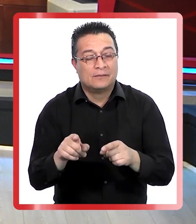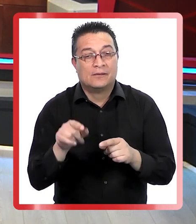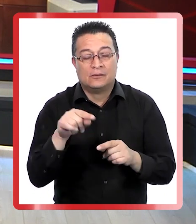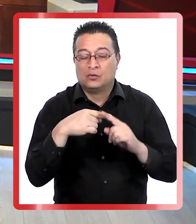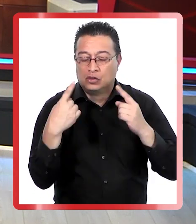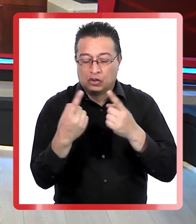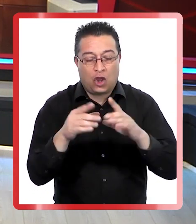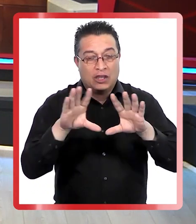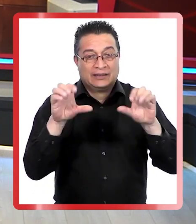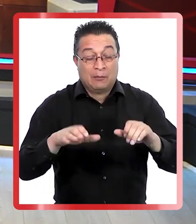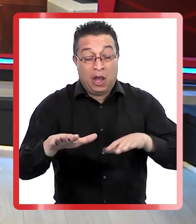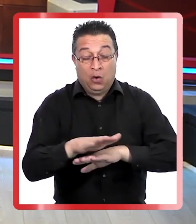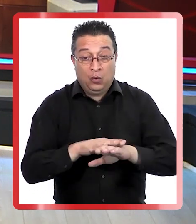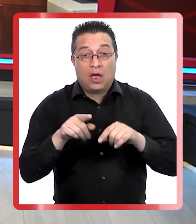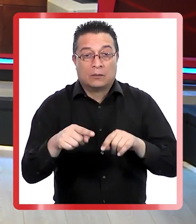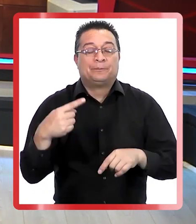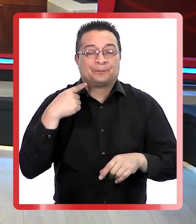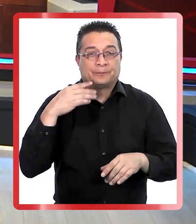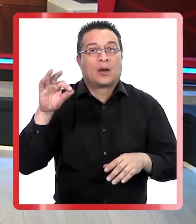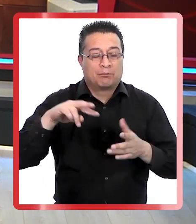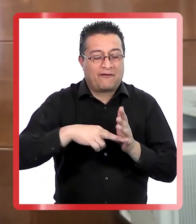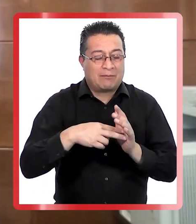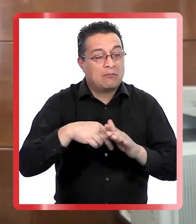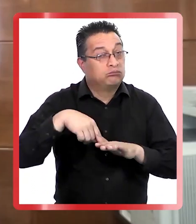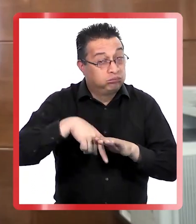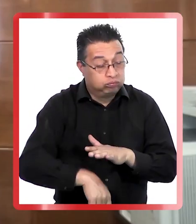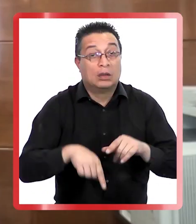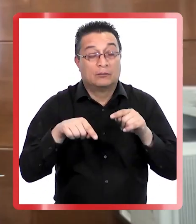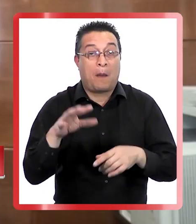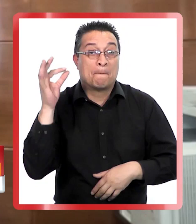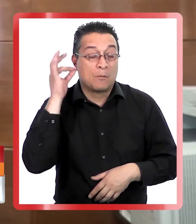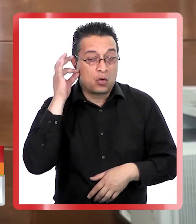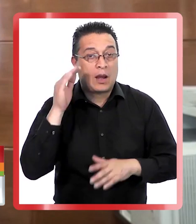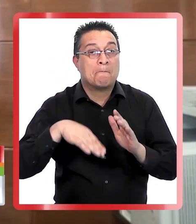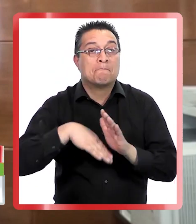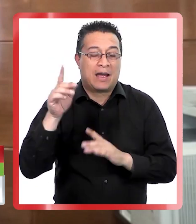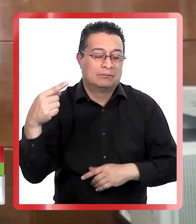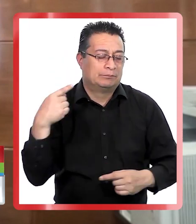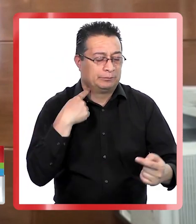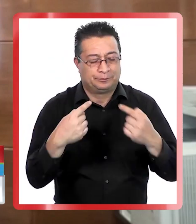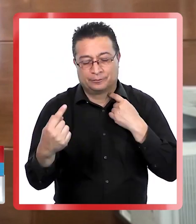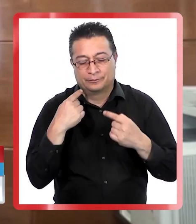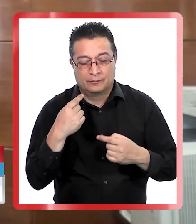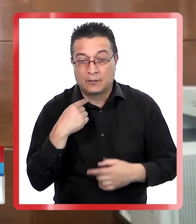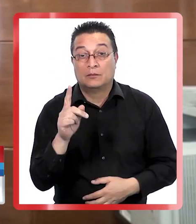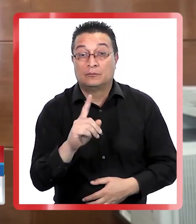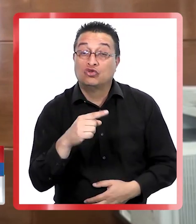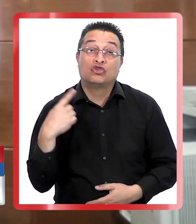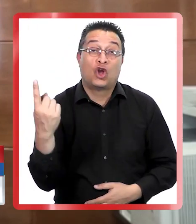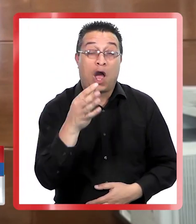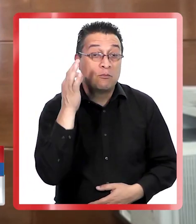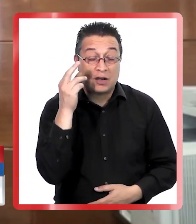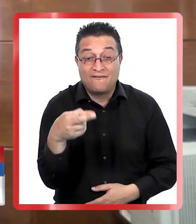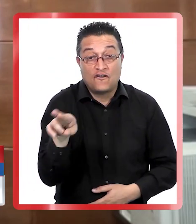Efectivamente, entró todo el sistema de cuidado en una crisis importante, del cual efectivamente las mujeres fueron las más golpeadas. Y no todas